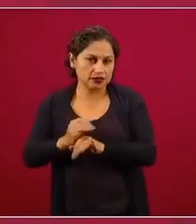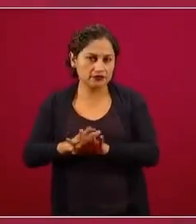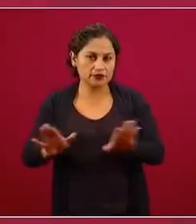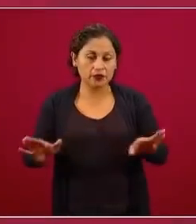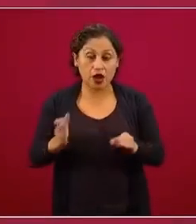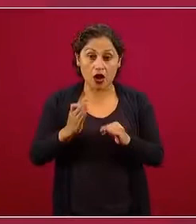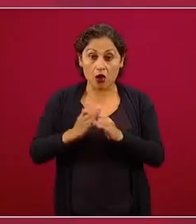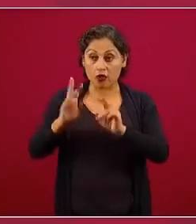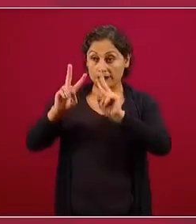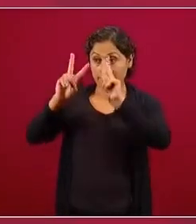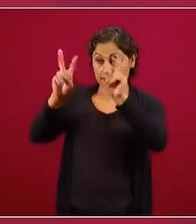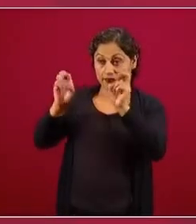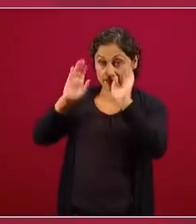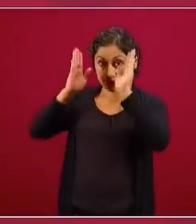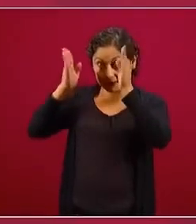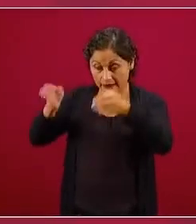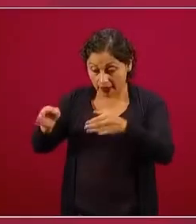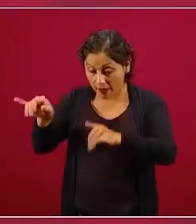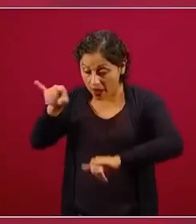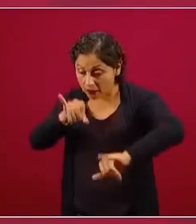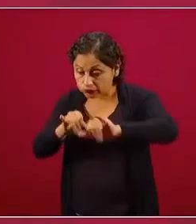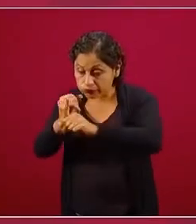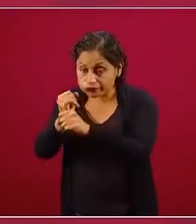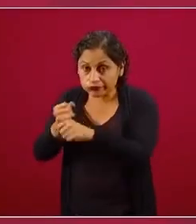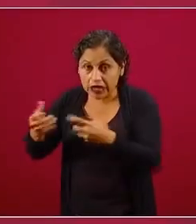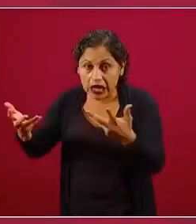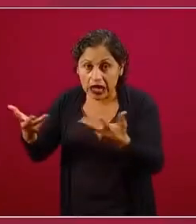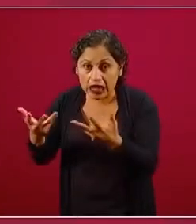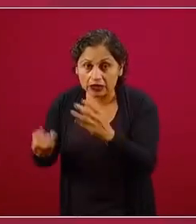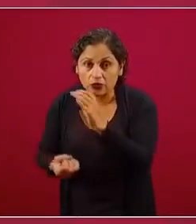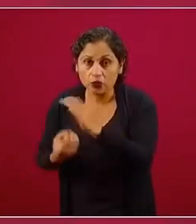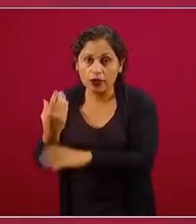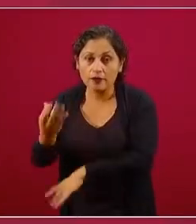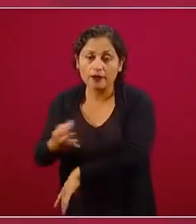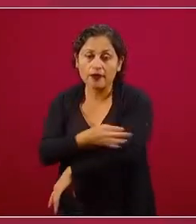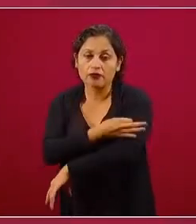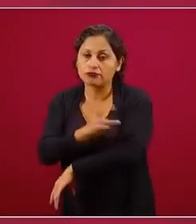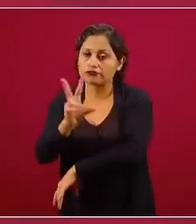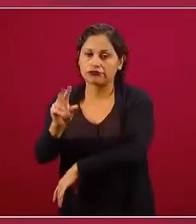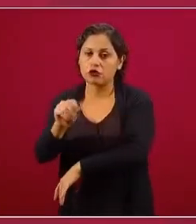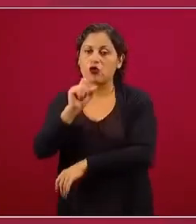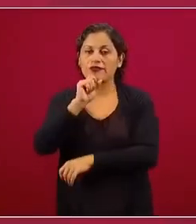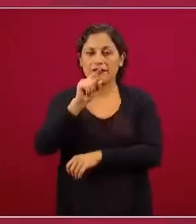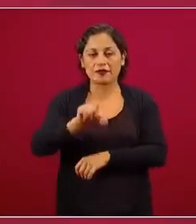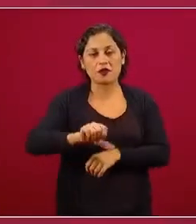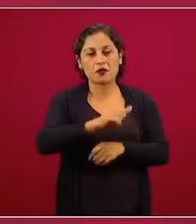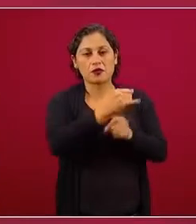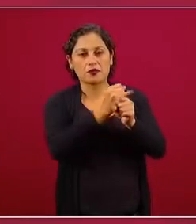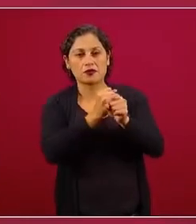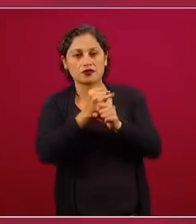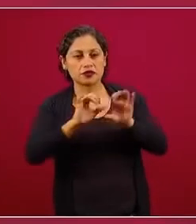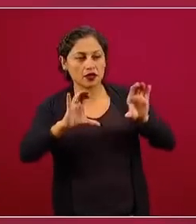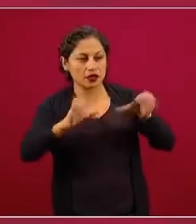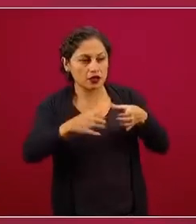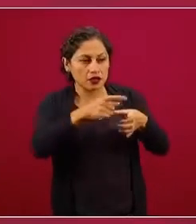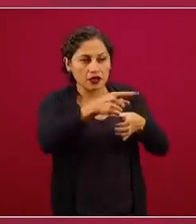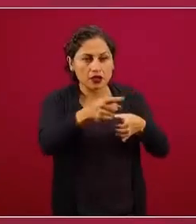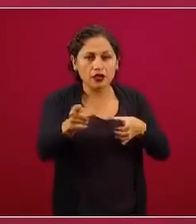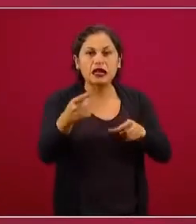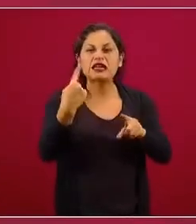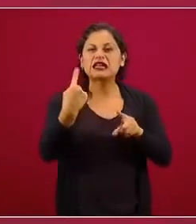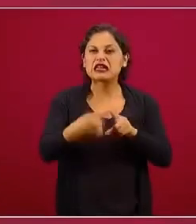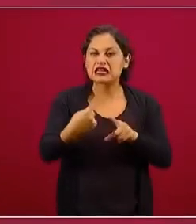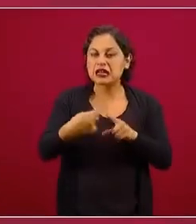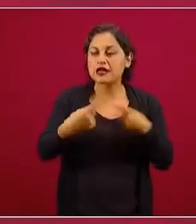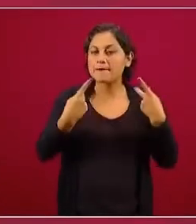vacuna, sino precisamente en lo que tiene que ver con la identificación de cuáles son los principales grupos de riesgo. Los hemos estado